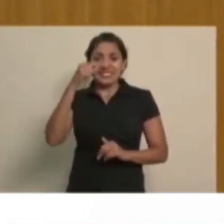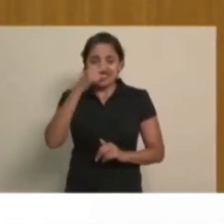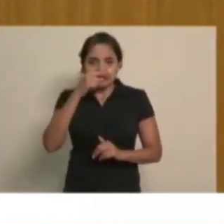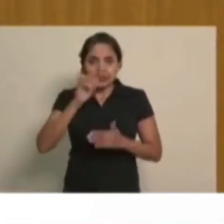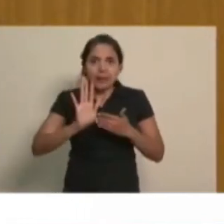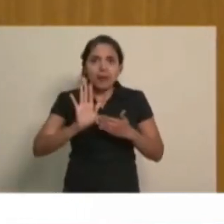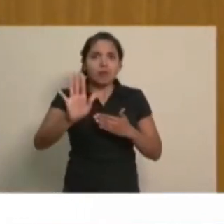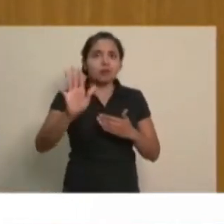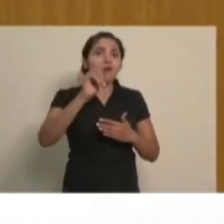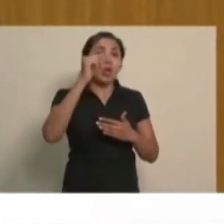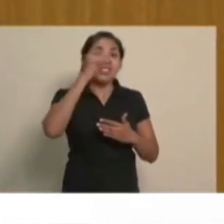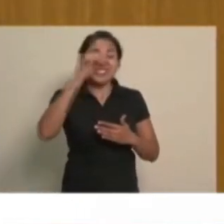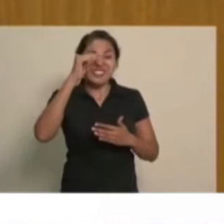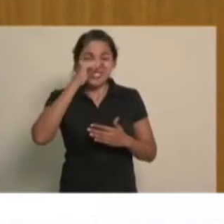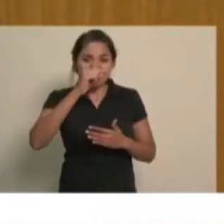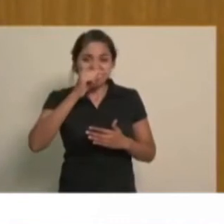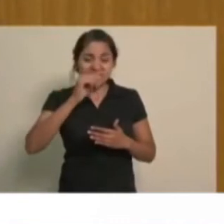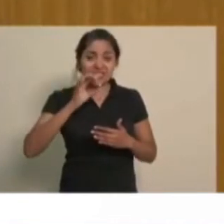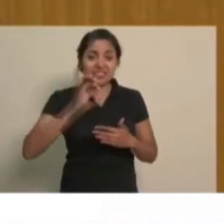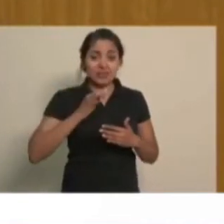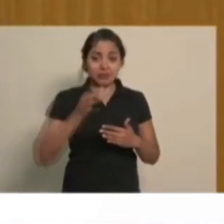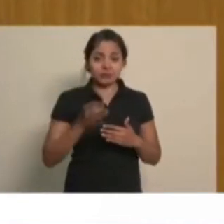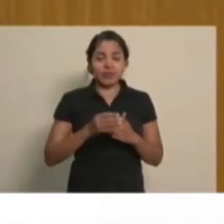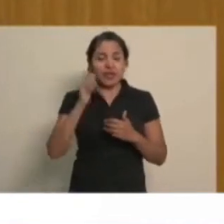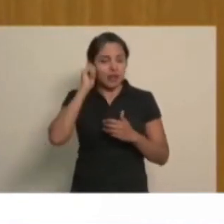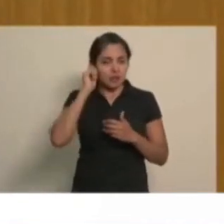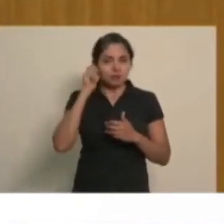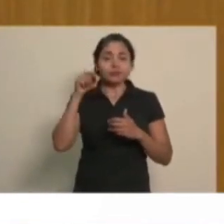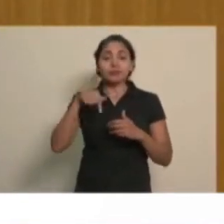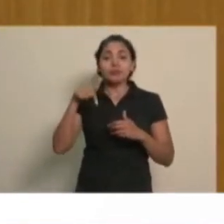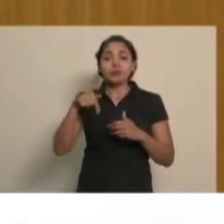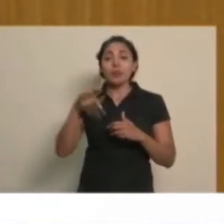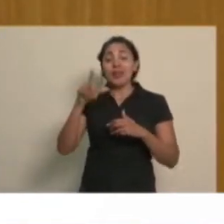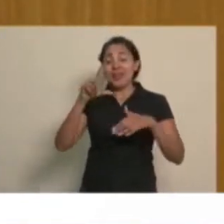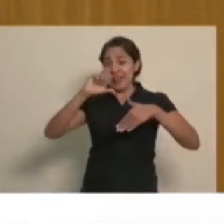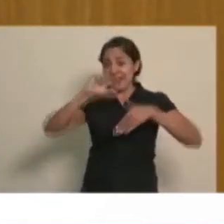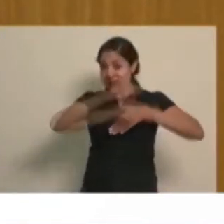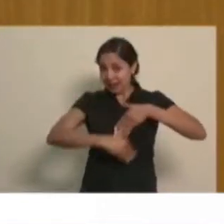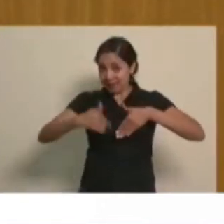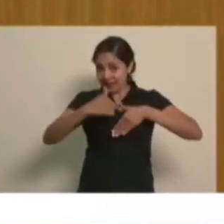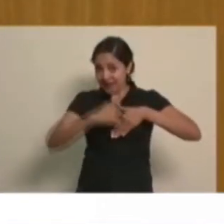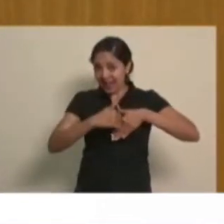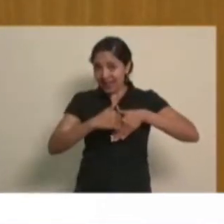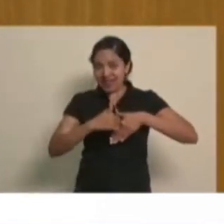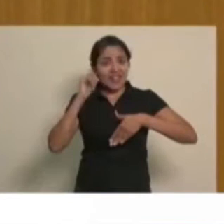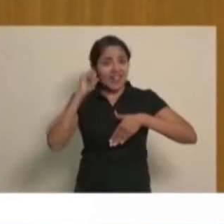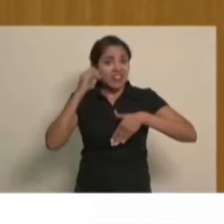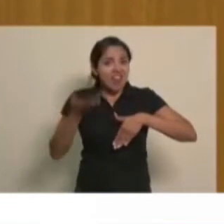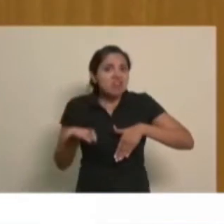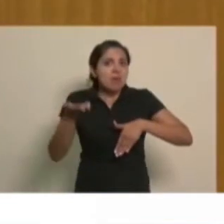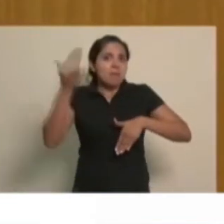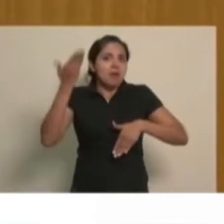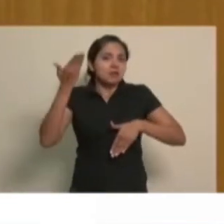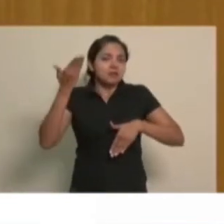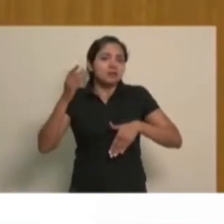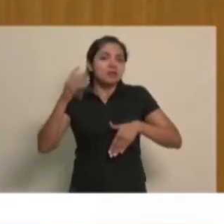76 años para mediados del siglo XXI. En América Latina pasó de 51 años a mediados del siglo XX a 74 años en la actualidad y